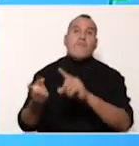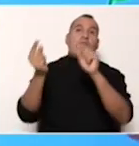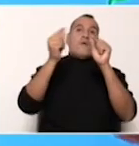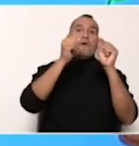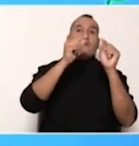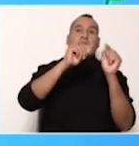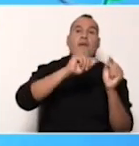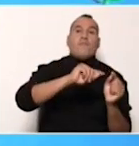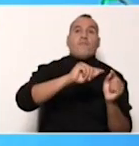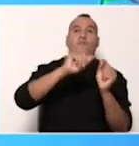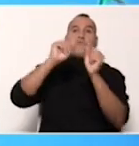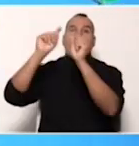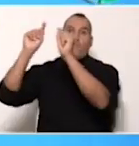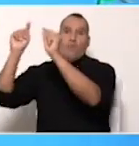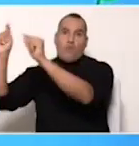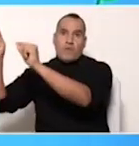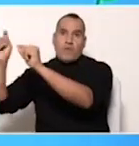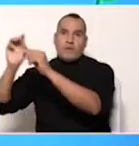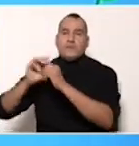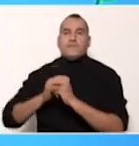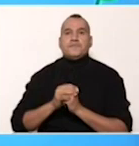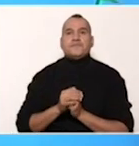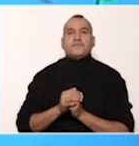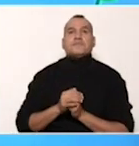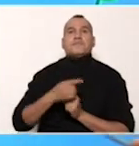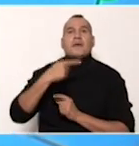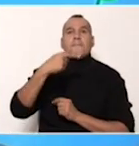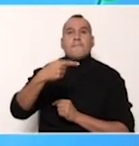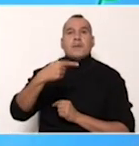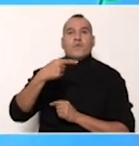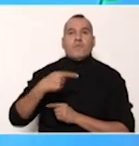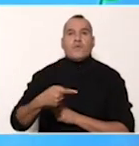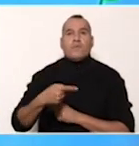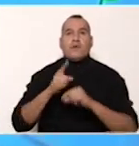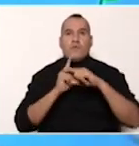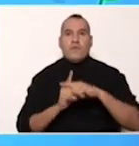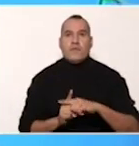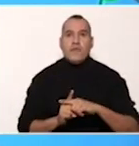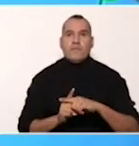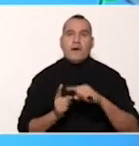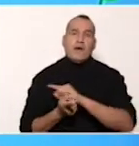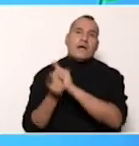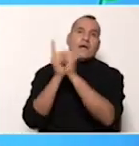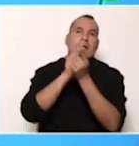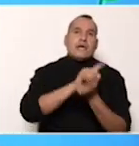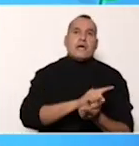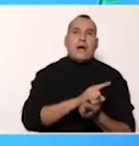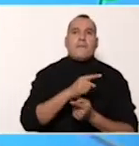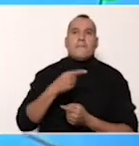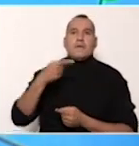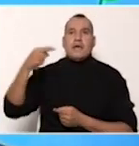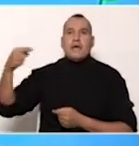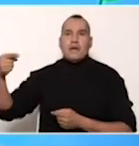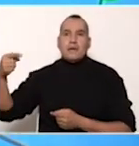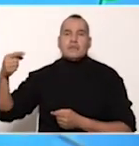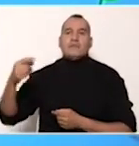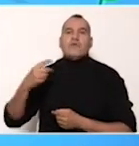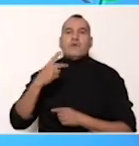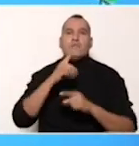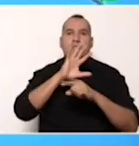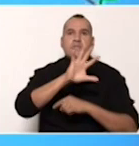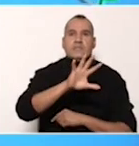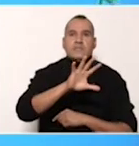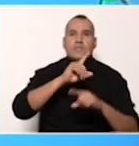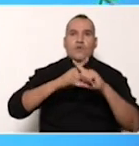para poderlo operar. Menos por menos da más, pasa para acá con menos. 5 por 5,